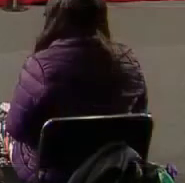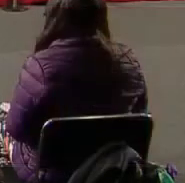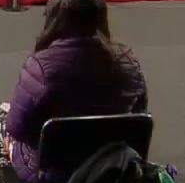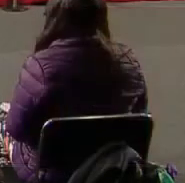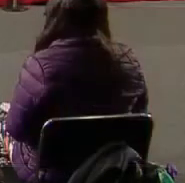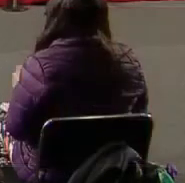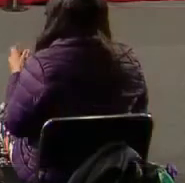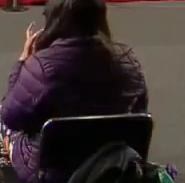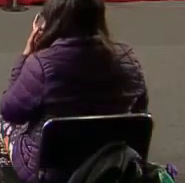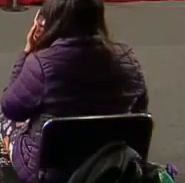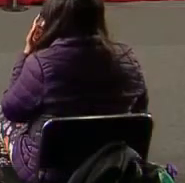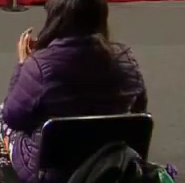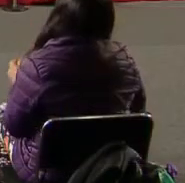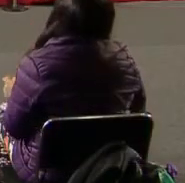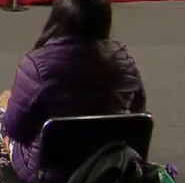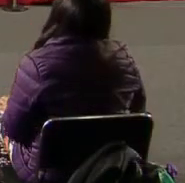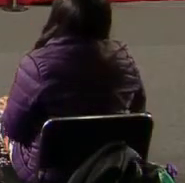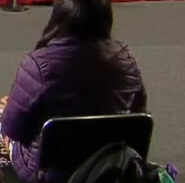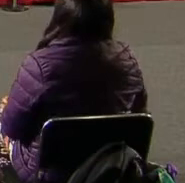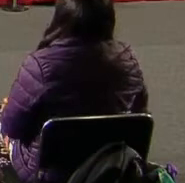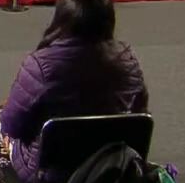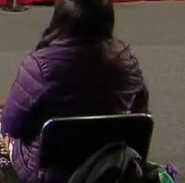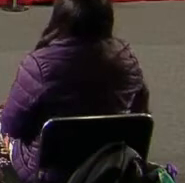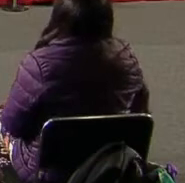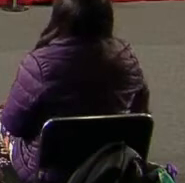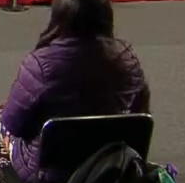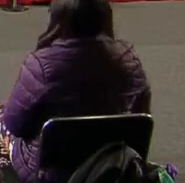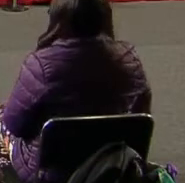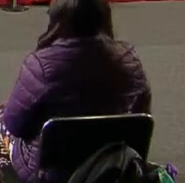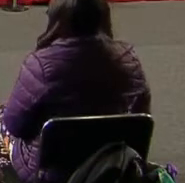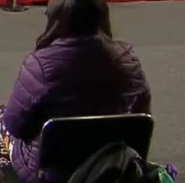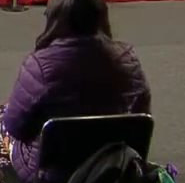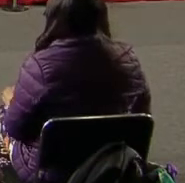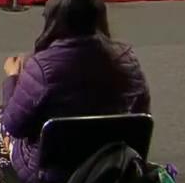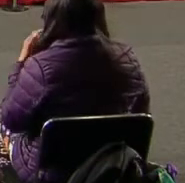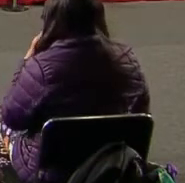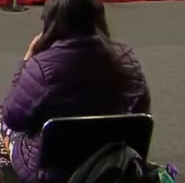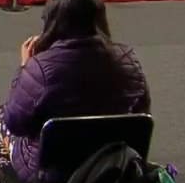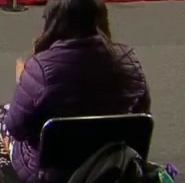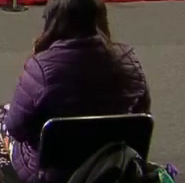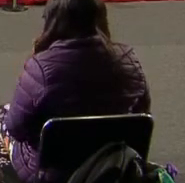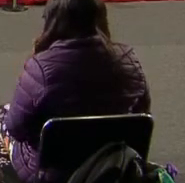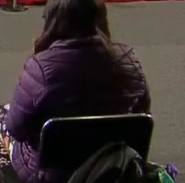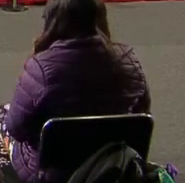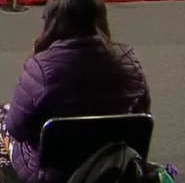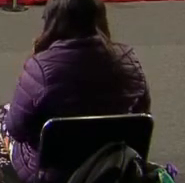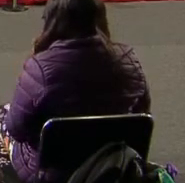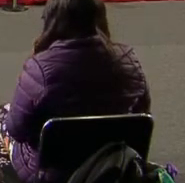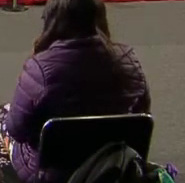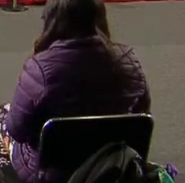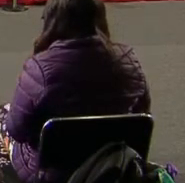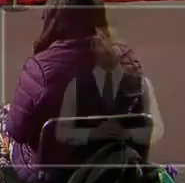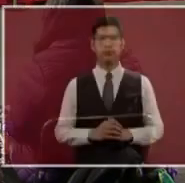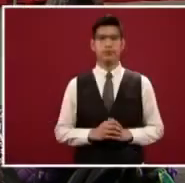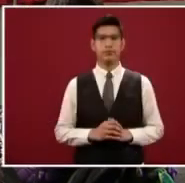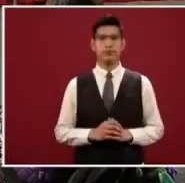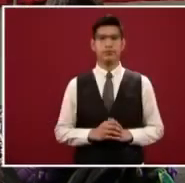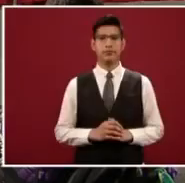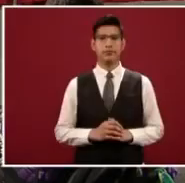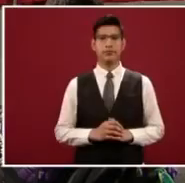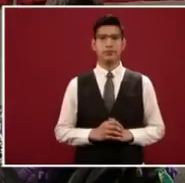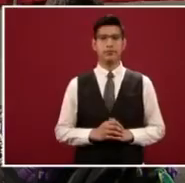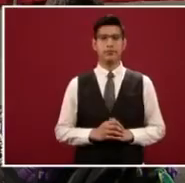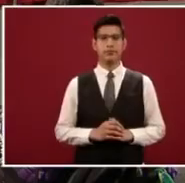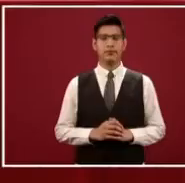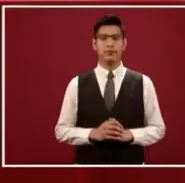cardiovascular o también otras enfermedades como enfermedad pulmonar crónica, vivir con VIH, cáncer, uso de medicamentos